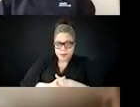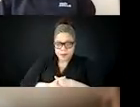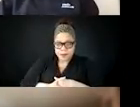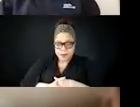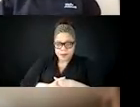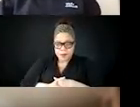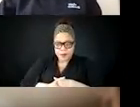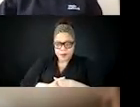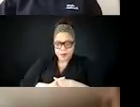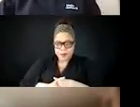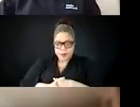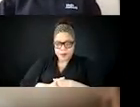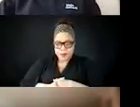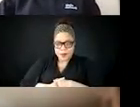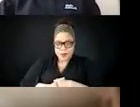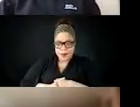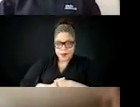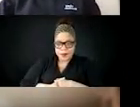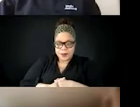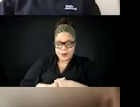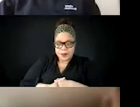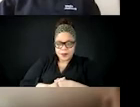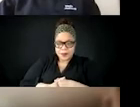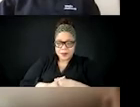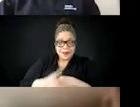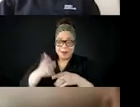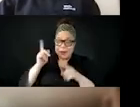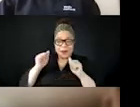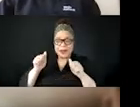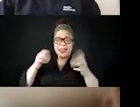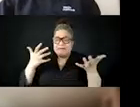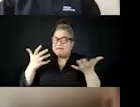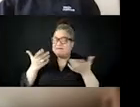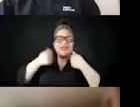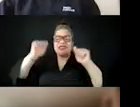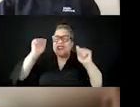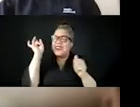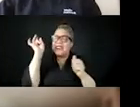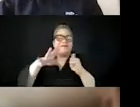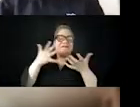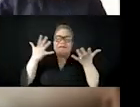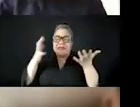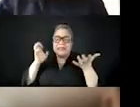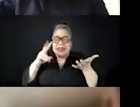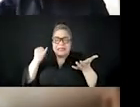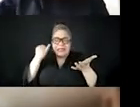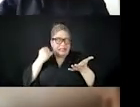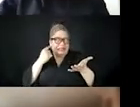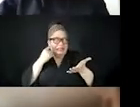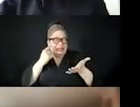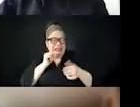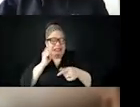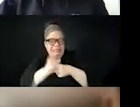hace que sea perfecto no estoy seguro seguro